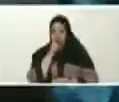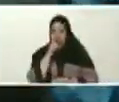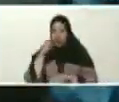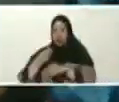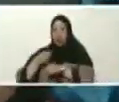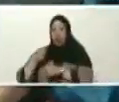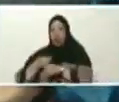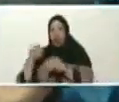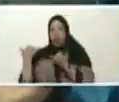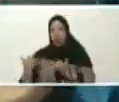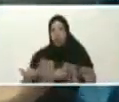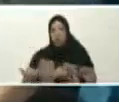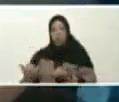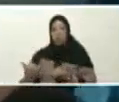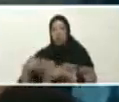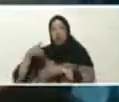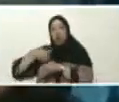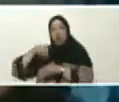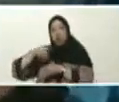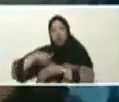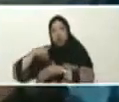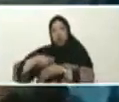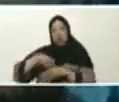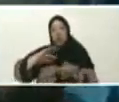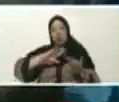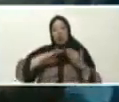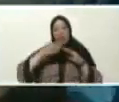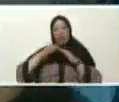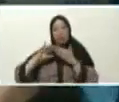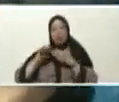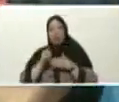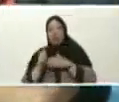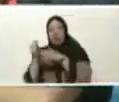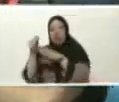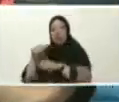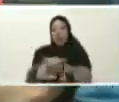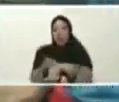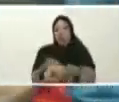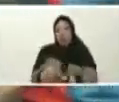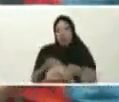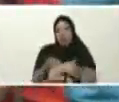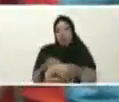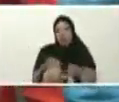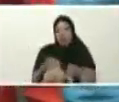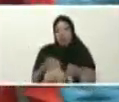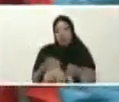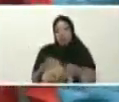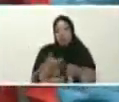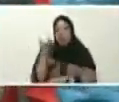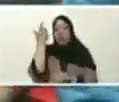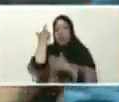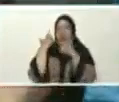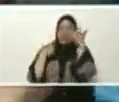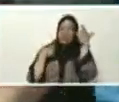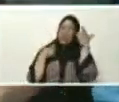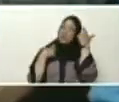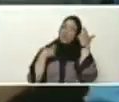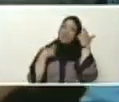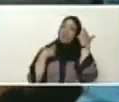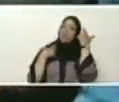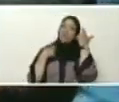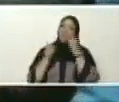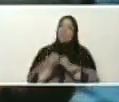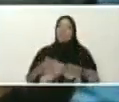haciendo nosotros ahora de elección de liderazgo de la calle, no puede ser más chavista.